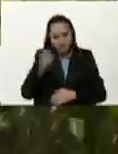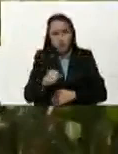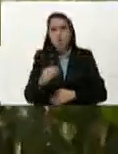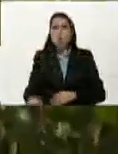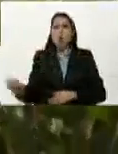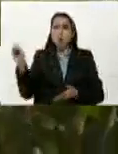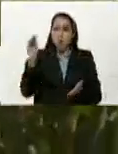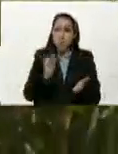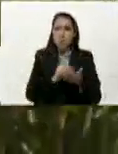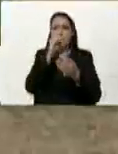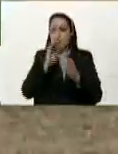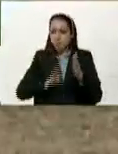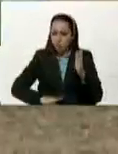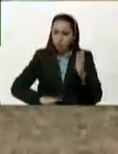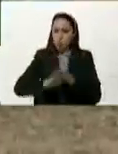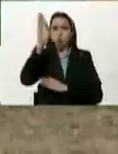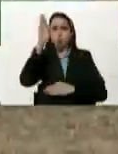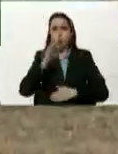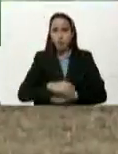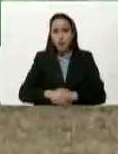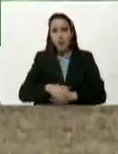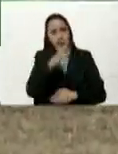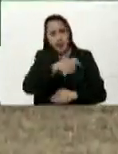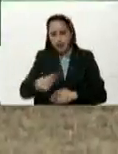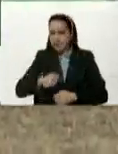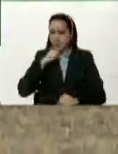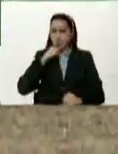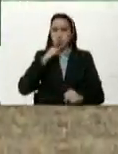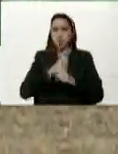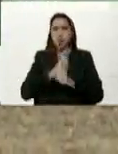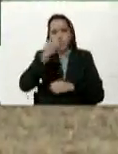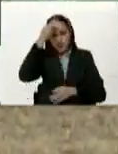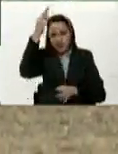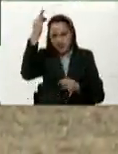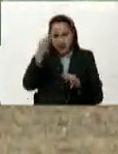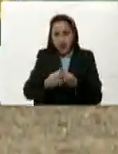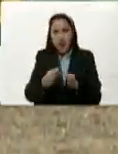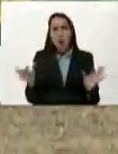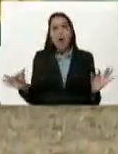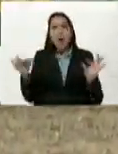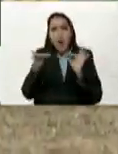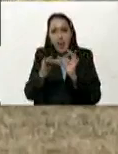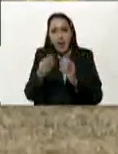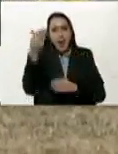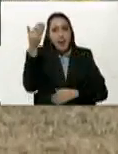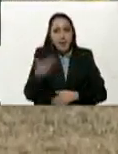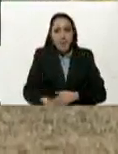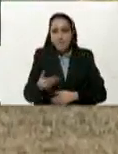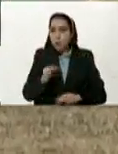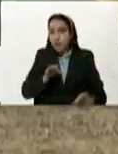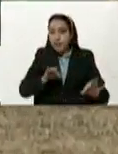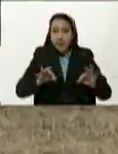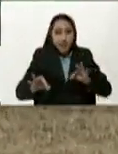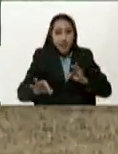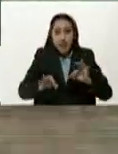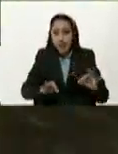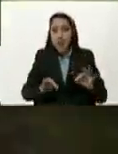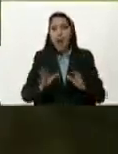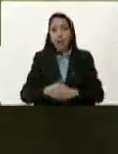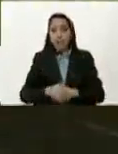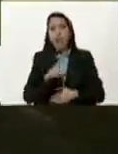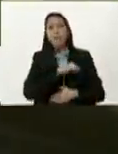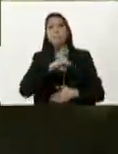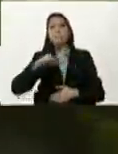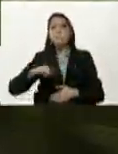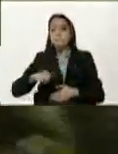porque creemos en nuestra fuerza productiva porque hemos logrado hacer una alianza importante y estratégica entre el sector privado